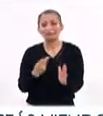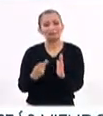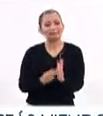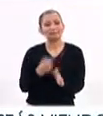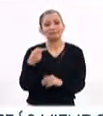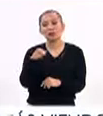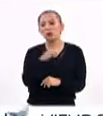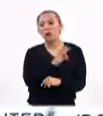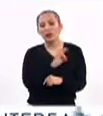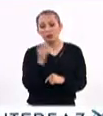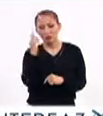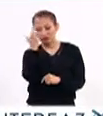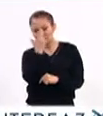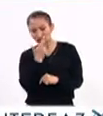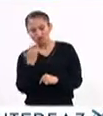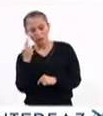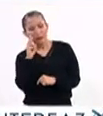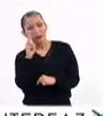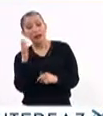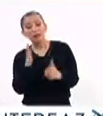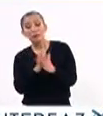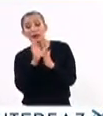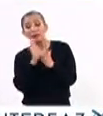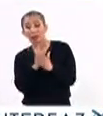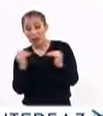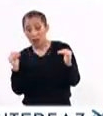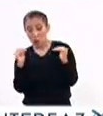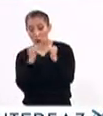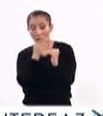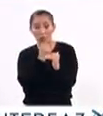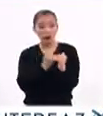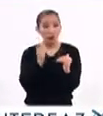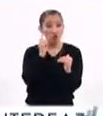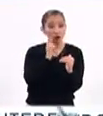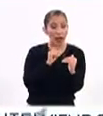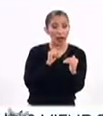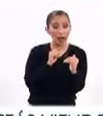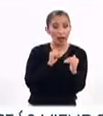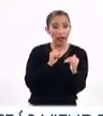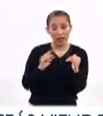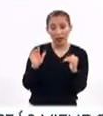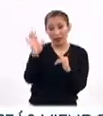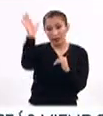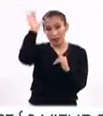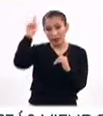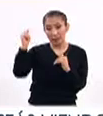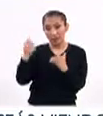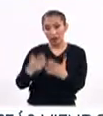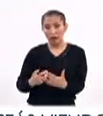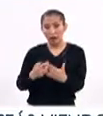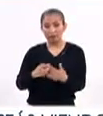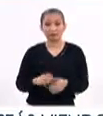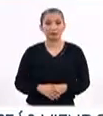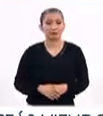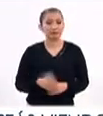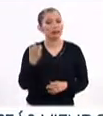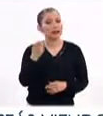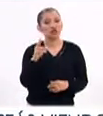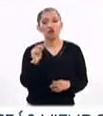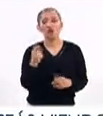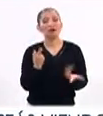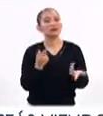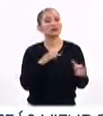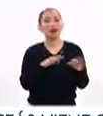donde podamos revisar la participación equitativa de mujeres y hombres en ciencia y tecnología. O sea, este no es